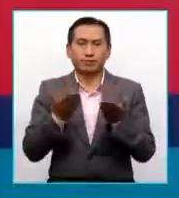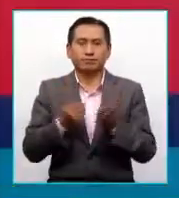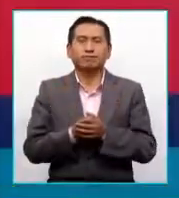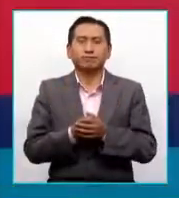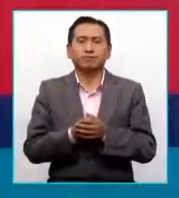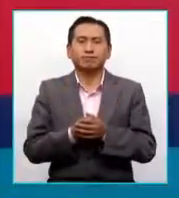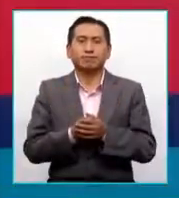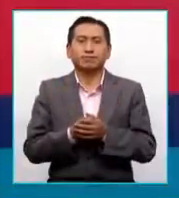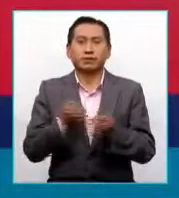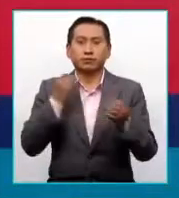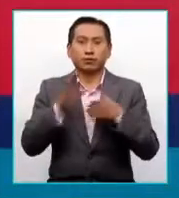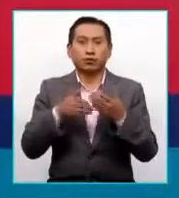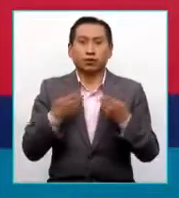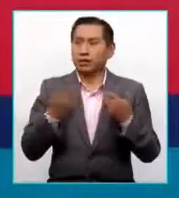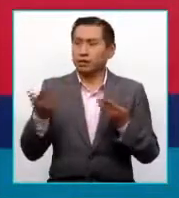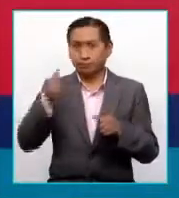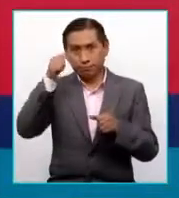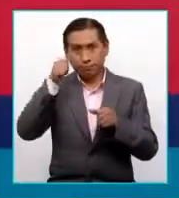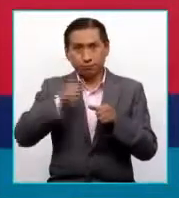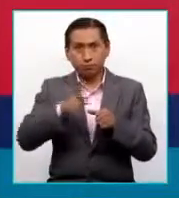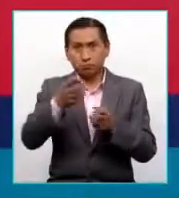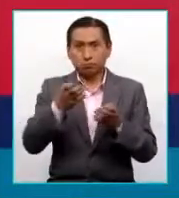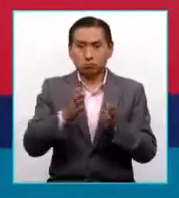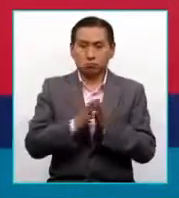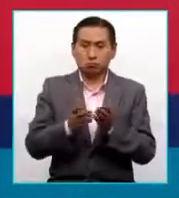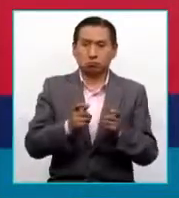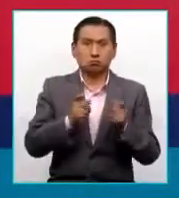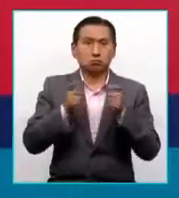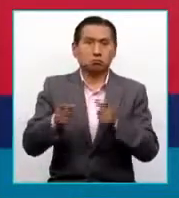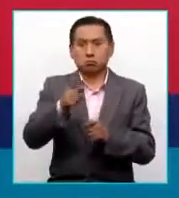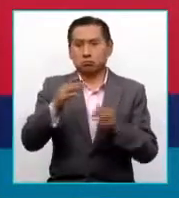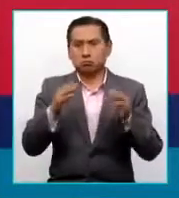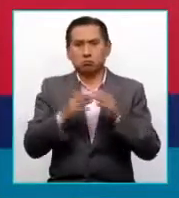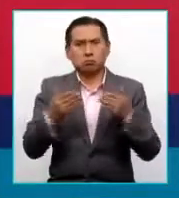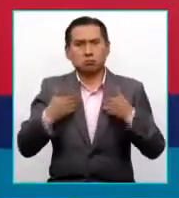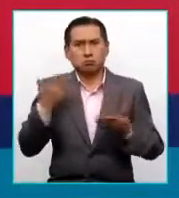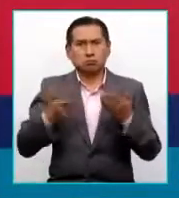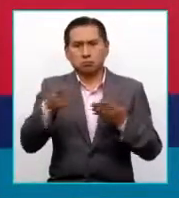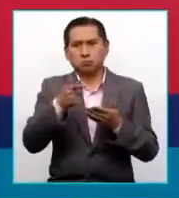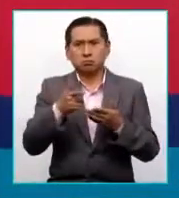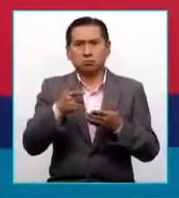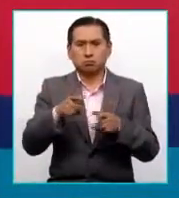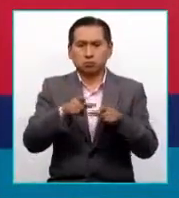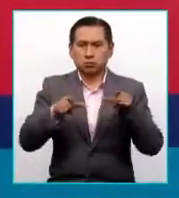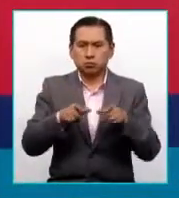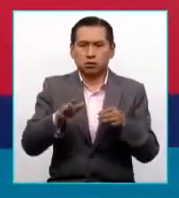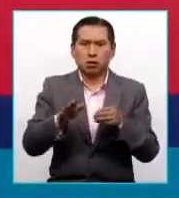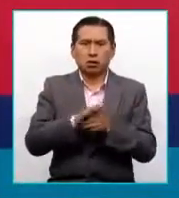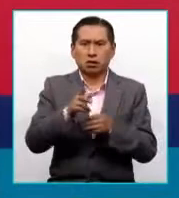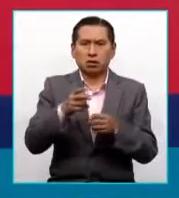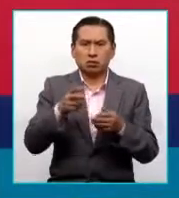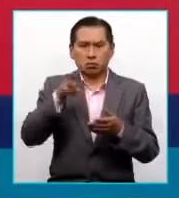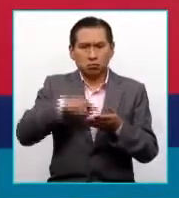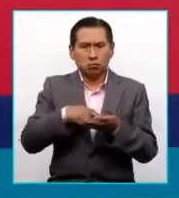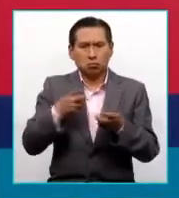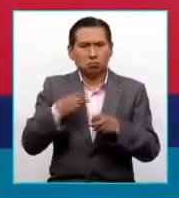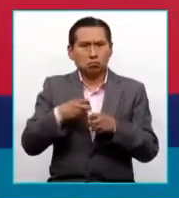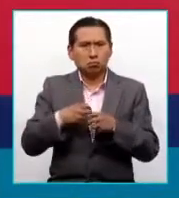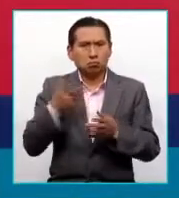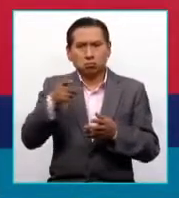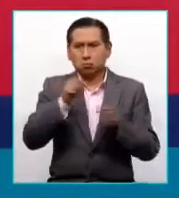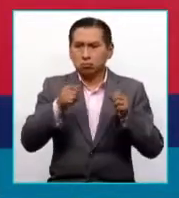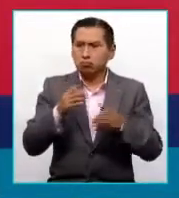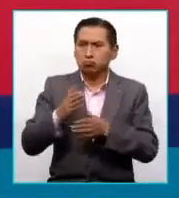usted. Tienen toda la información. Recuerden que si quieren donar, tienen un espacio en casa donde les ocupa aquellos libros que ya han leído y que quizás